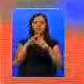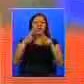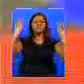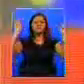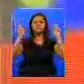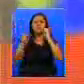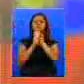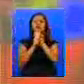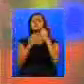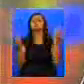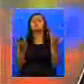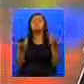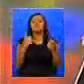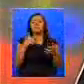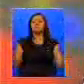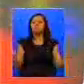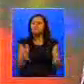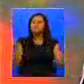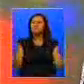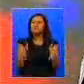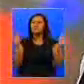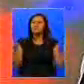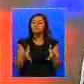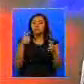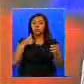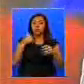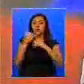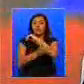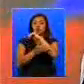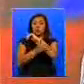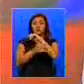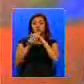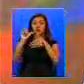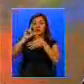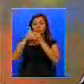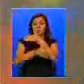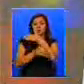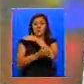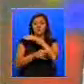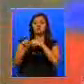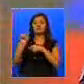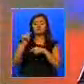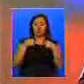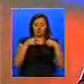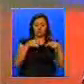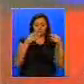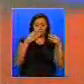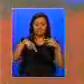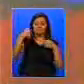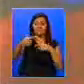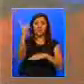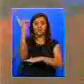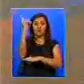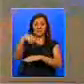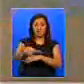promoviendo en cada visita que hago a los países latinoamericanos. El próximo será Bolivia. También estamos